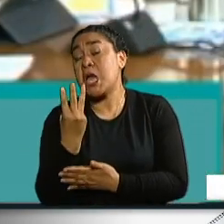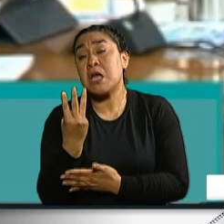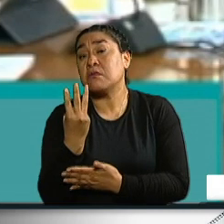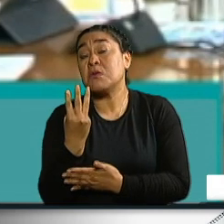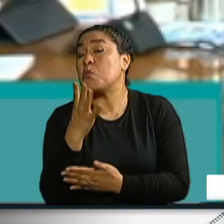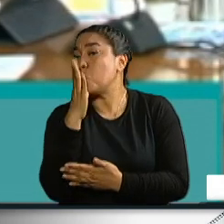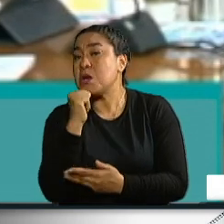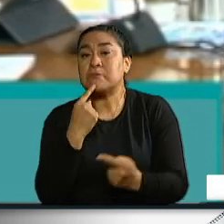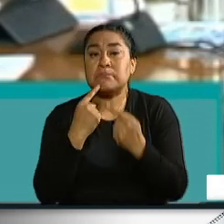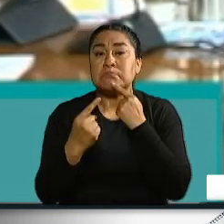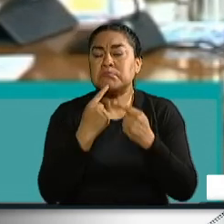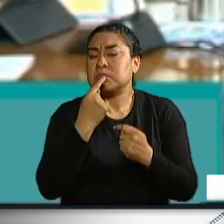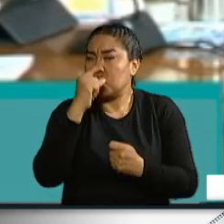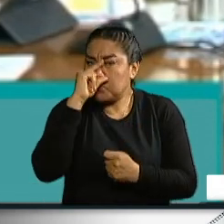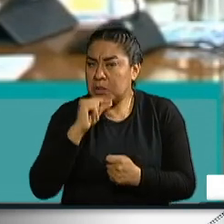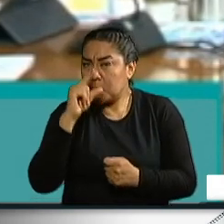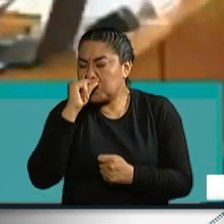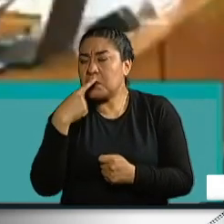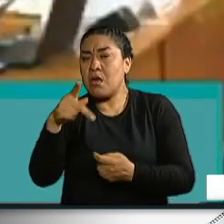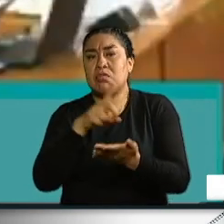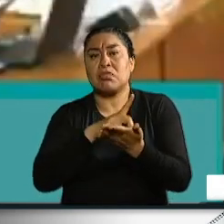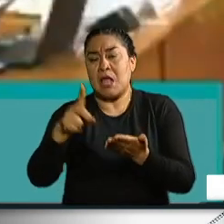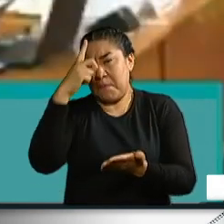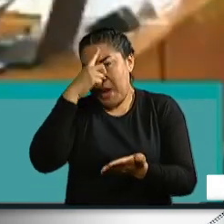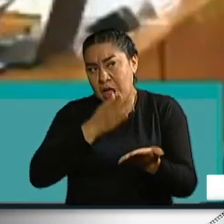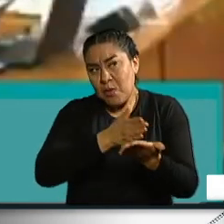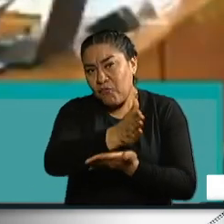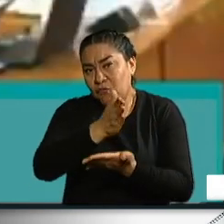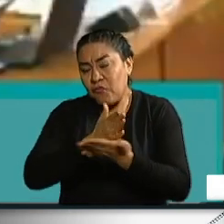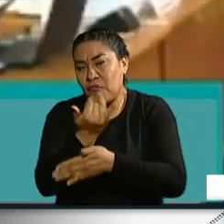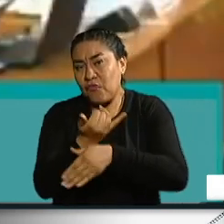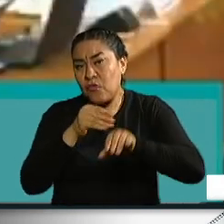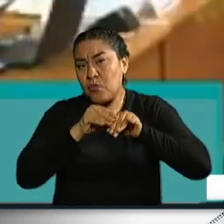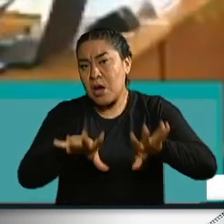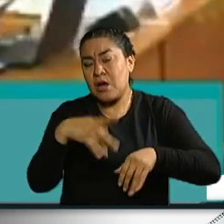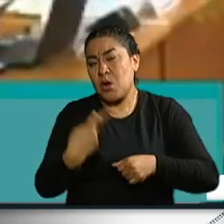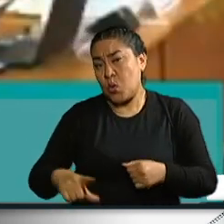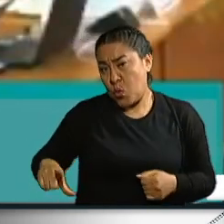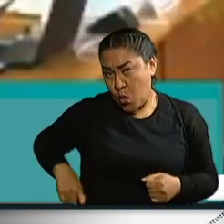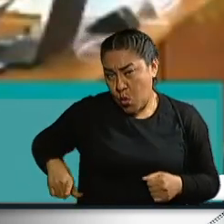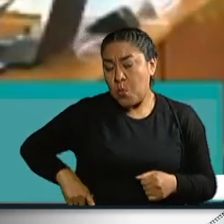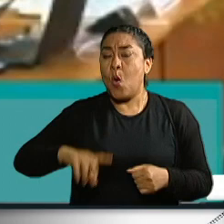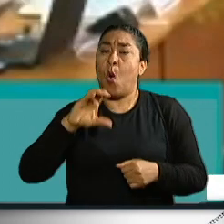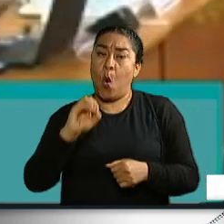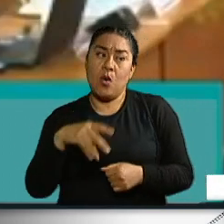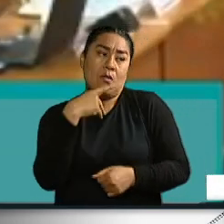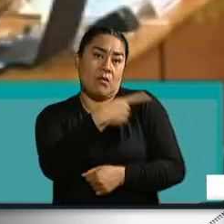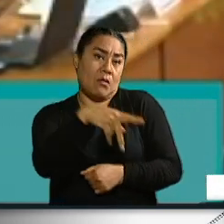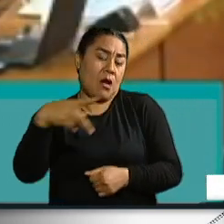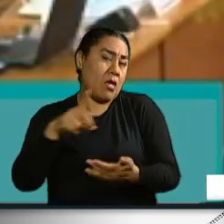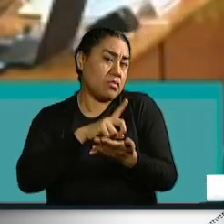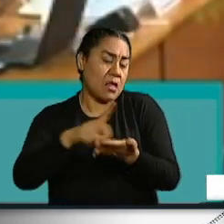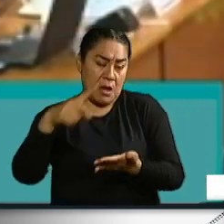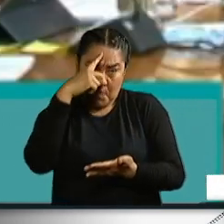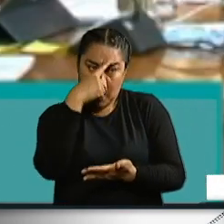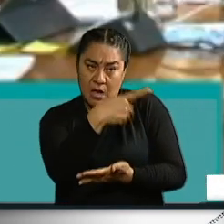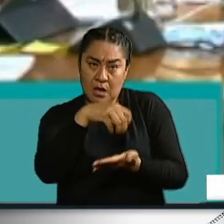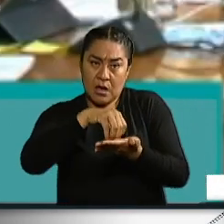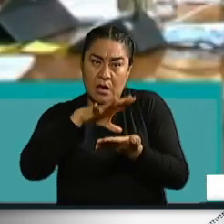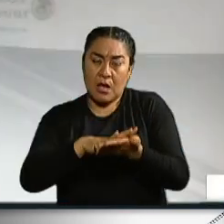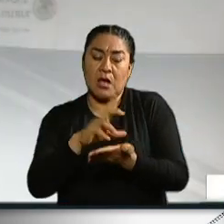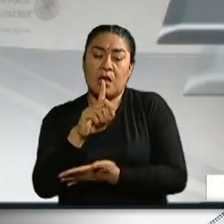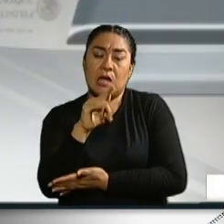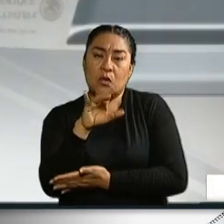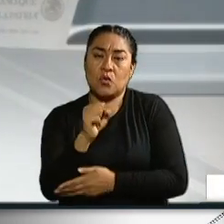en riesgo así el derecho de acceso a la información pública y también el derecho a la protección de datos personales